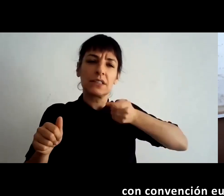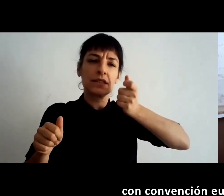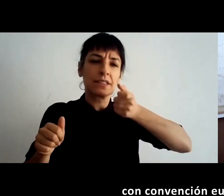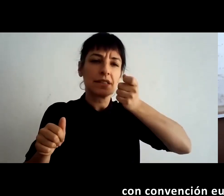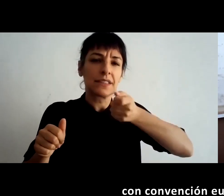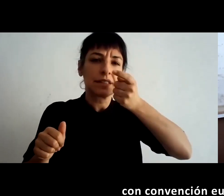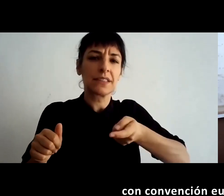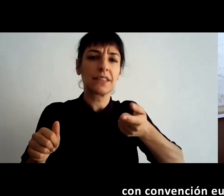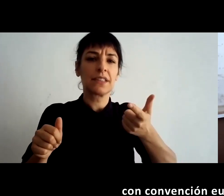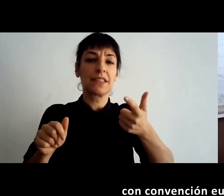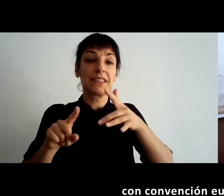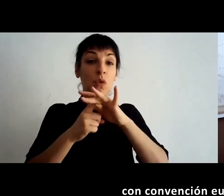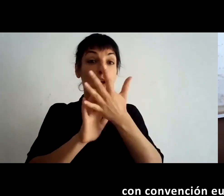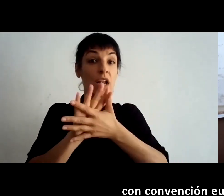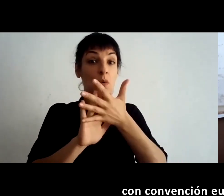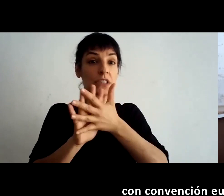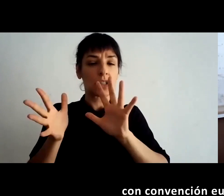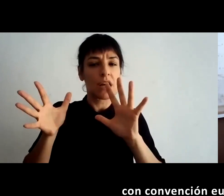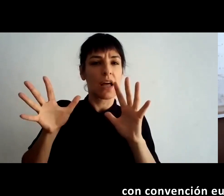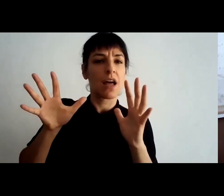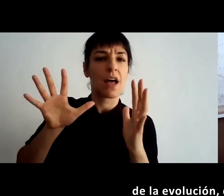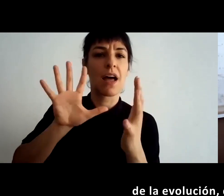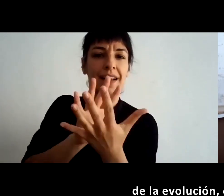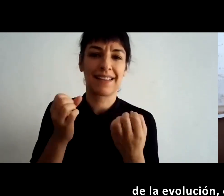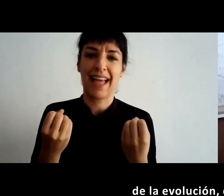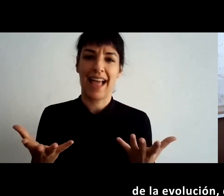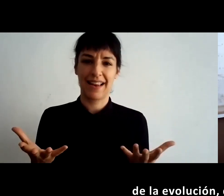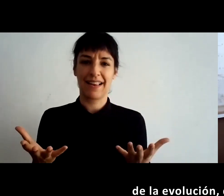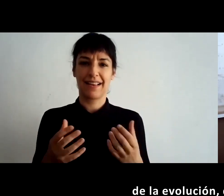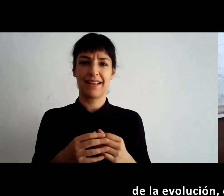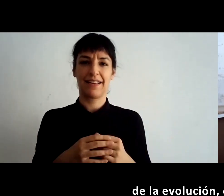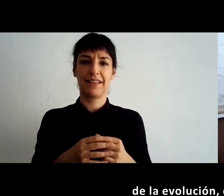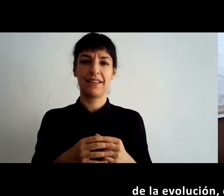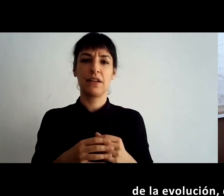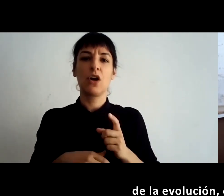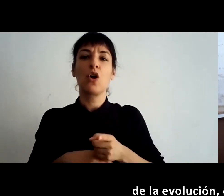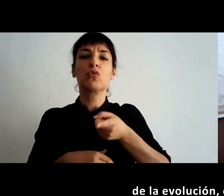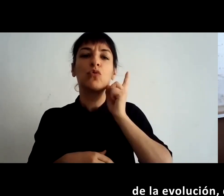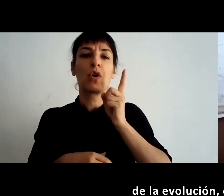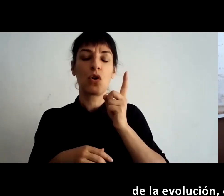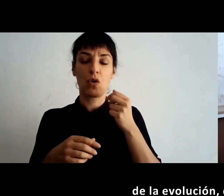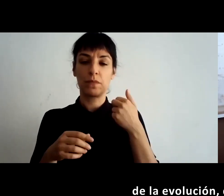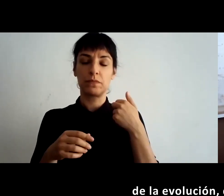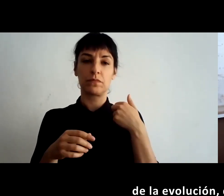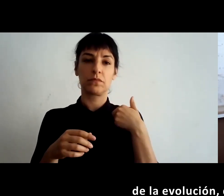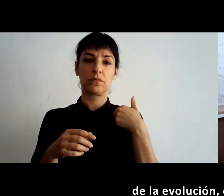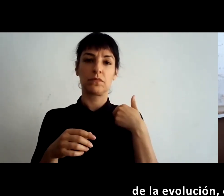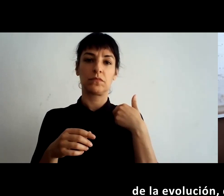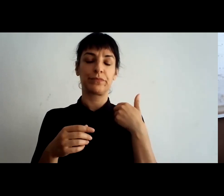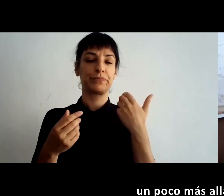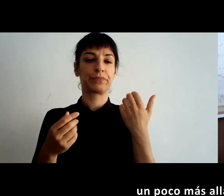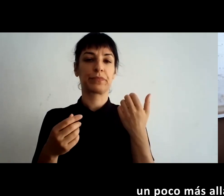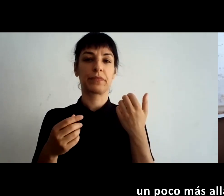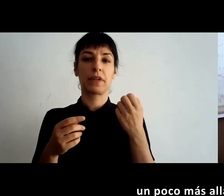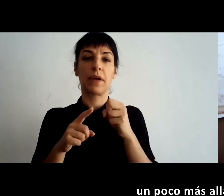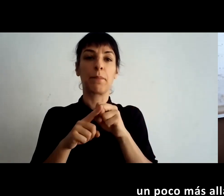evolución de la situación de la lengua de signos, un poco más allá de lo que es la percepción que los actores tienen